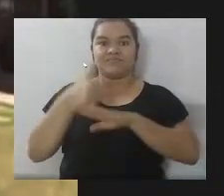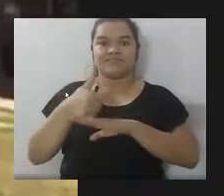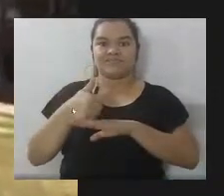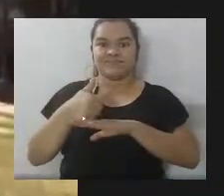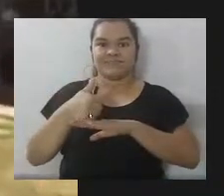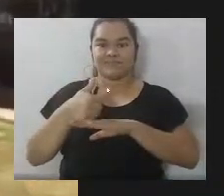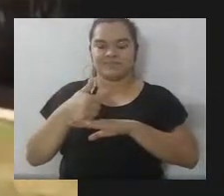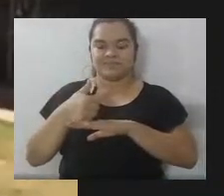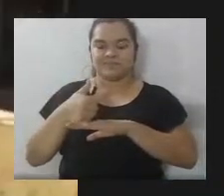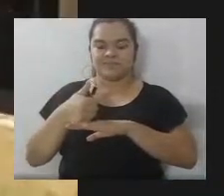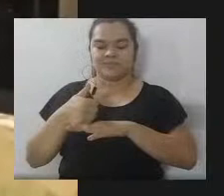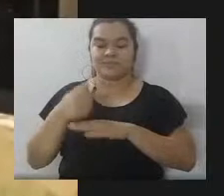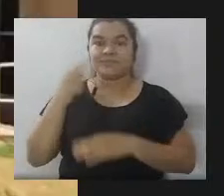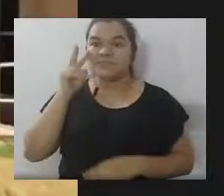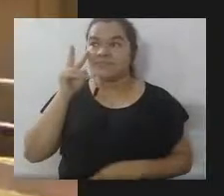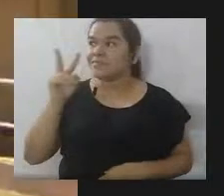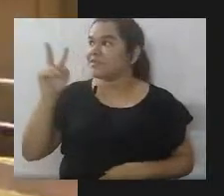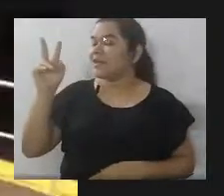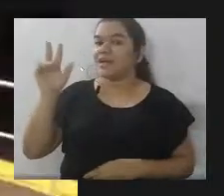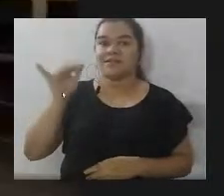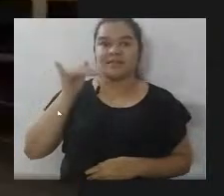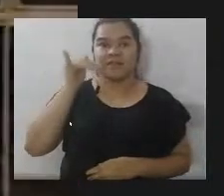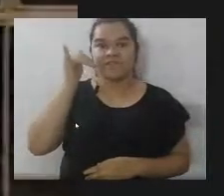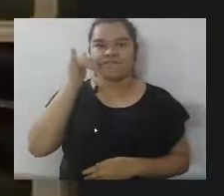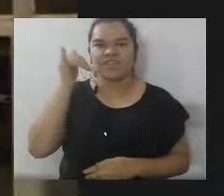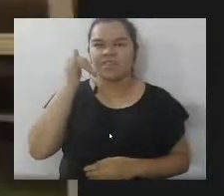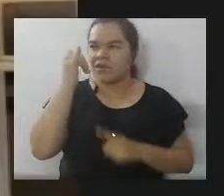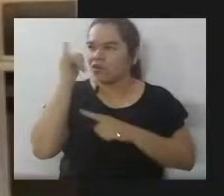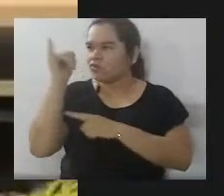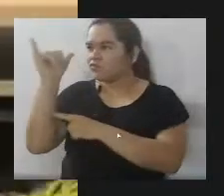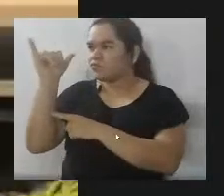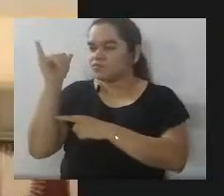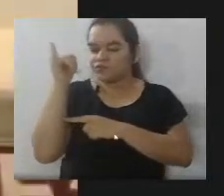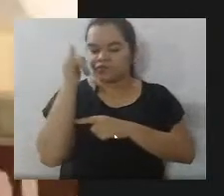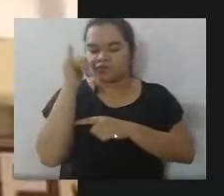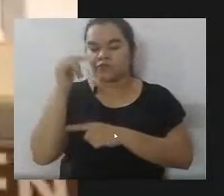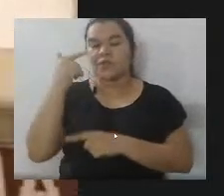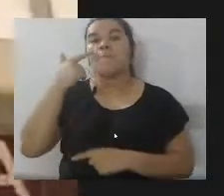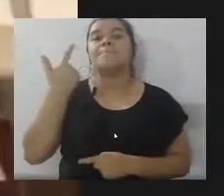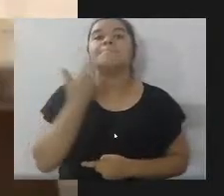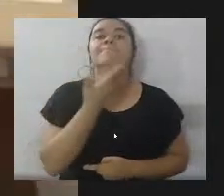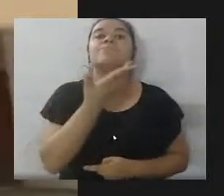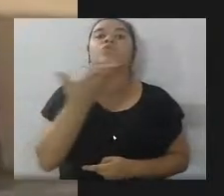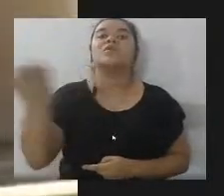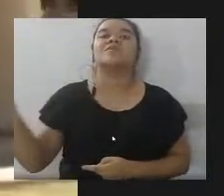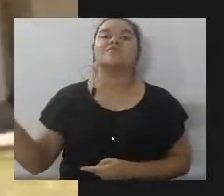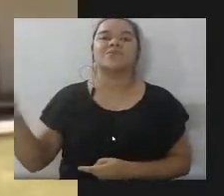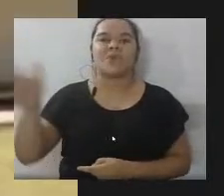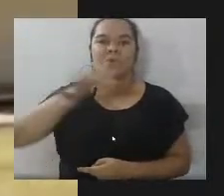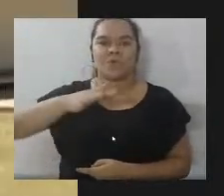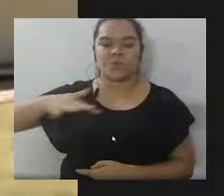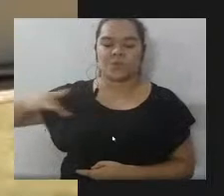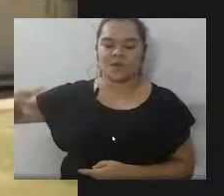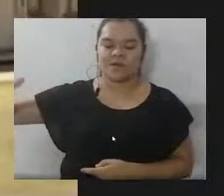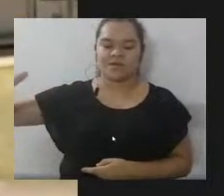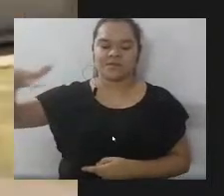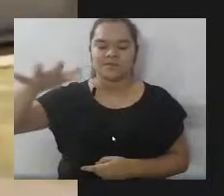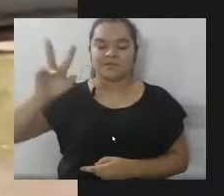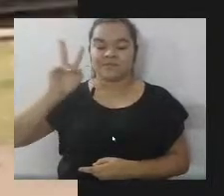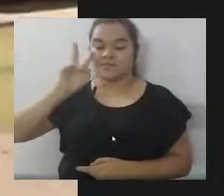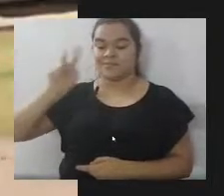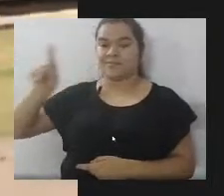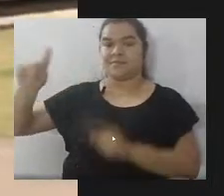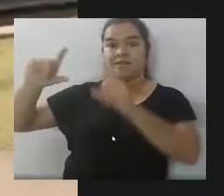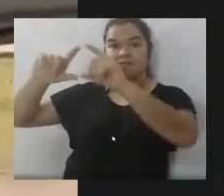facultad. Si pueden ver en el video, voy a hacer un pequeño paneo de nuestras instalaciones. Ahí fíjense que